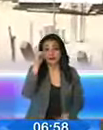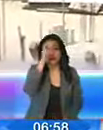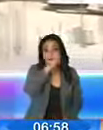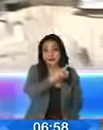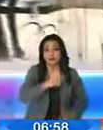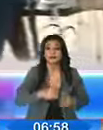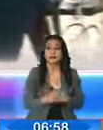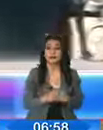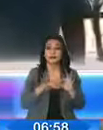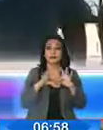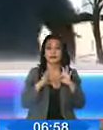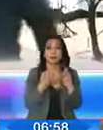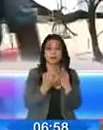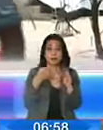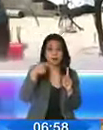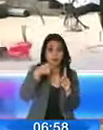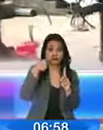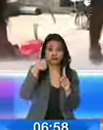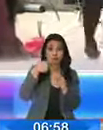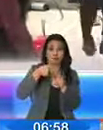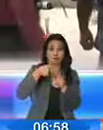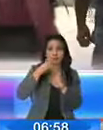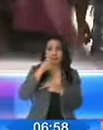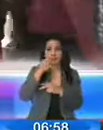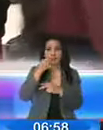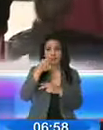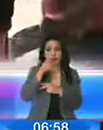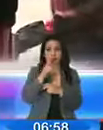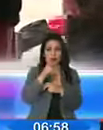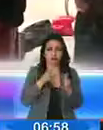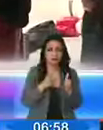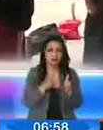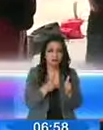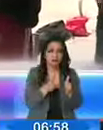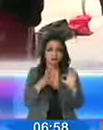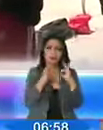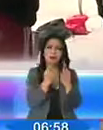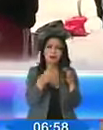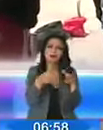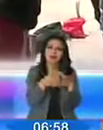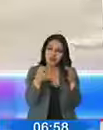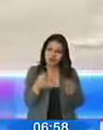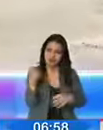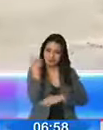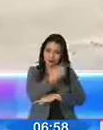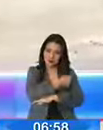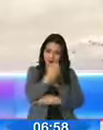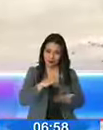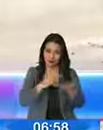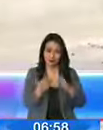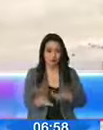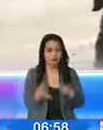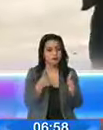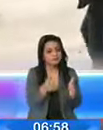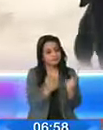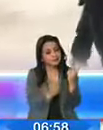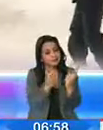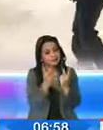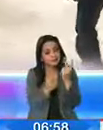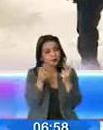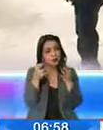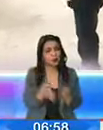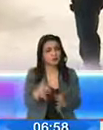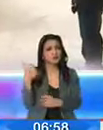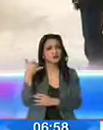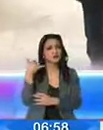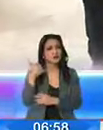Diego Bonilla no podían creerlo. Cuando visitaban en el cementerio a sus seres queridos que se adelantaron, sonó el celular del padre del ahora fallecido